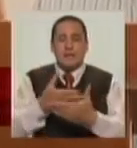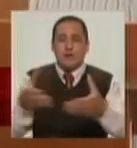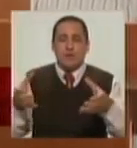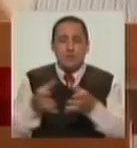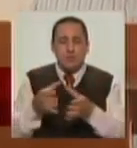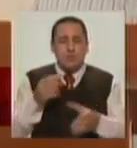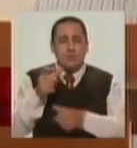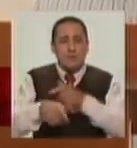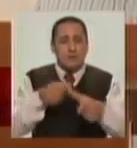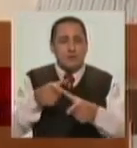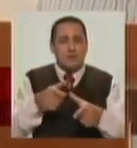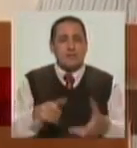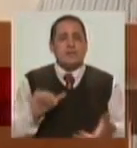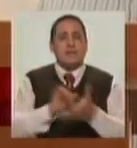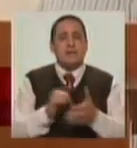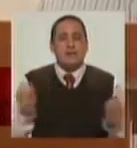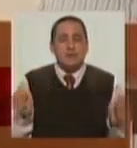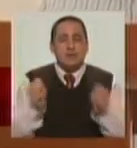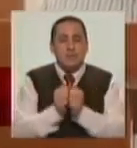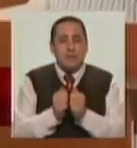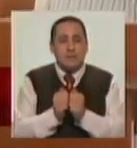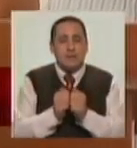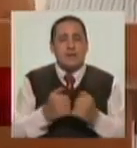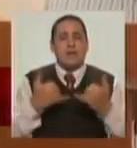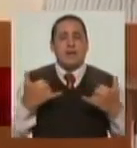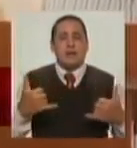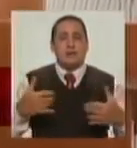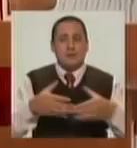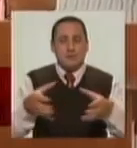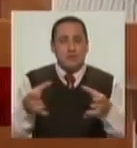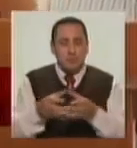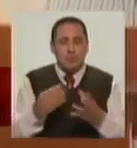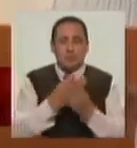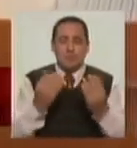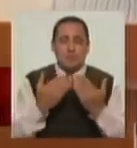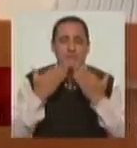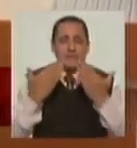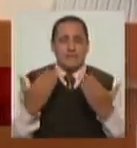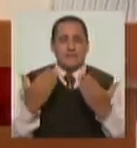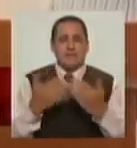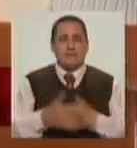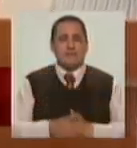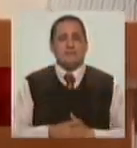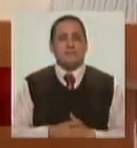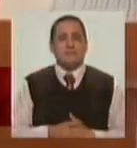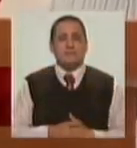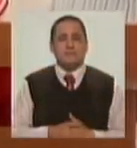londeros que hoy nos acompañan de Canchaque, del Faique. Muchas gracias.